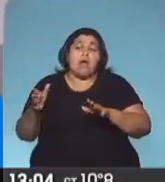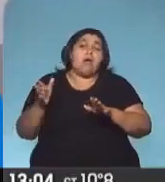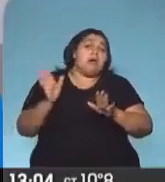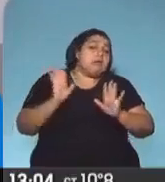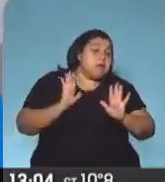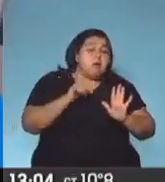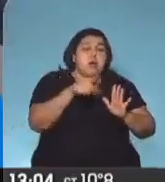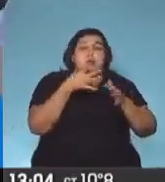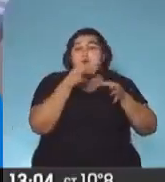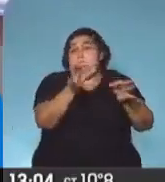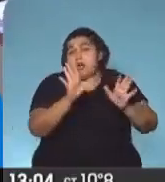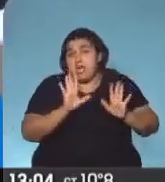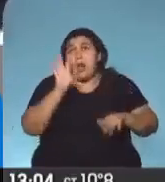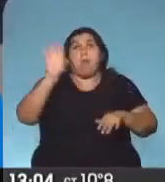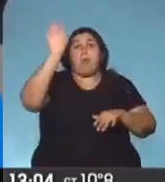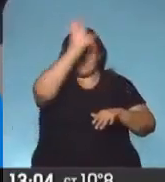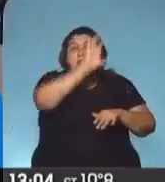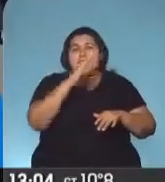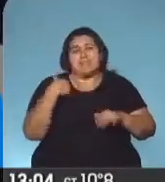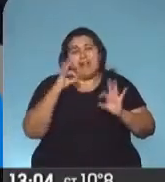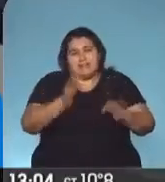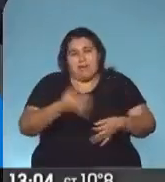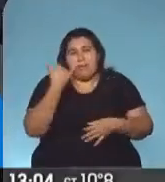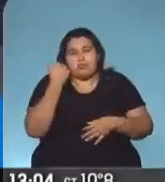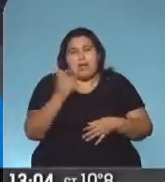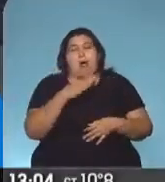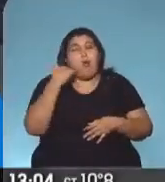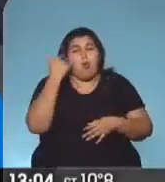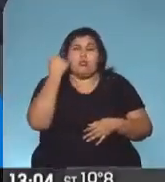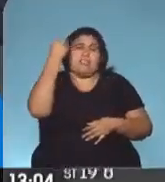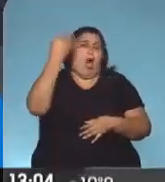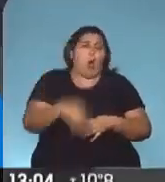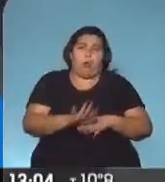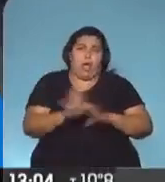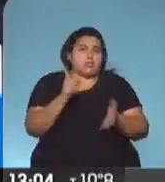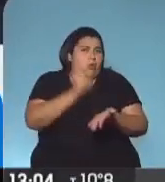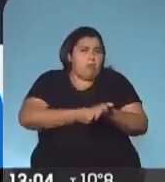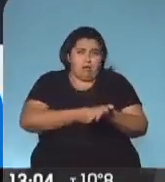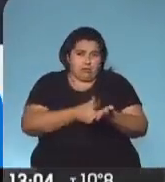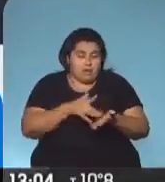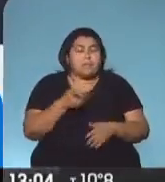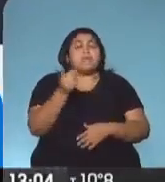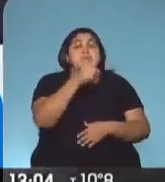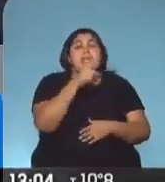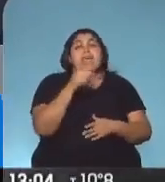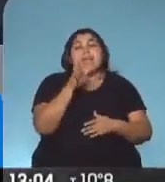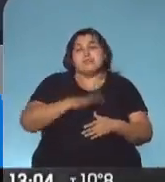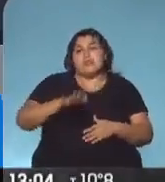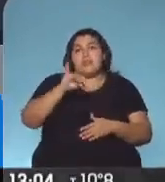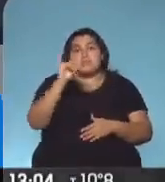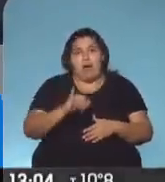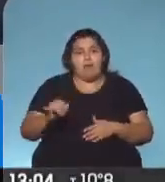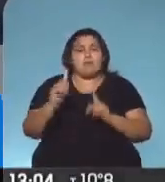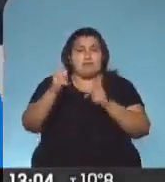no así en otras provincias por ejemplo sabemos que en jujuy es obligatorio el uso del barbijo y en la ciudad de zárate también